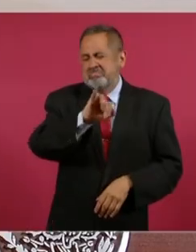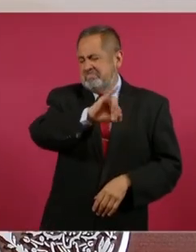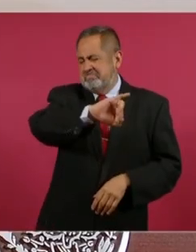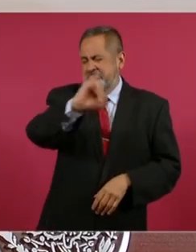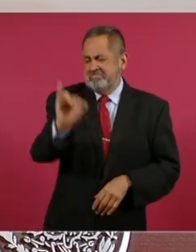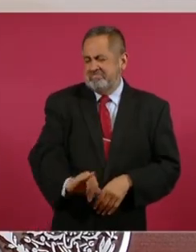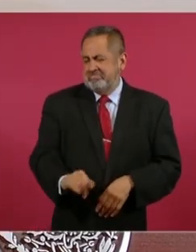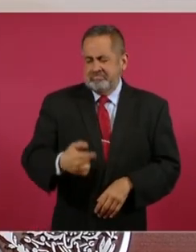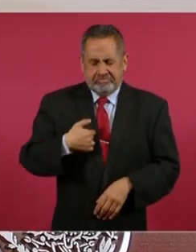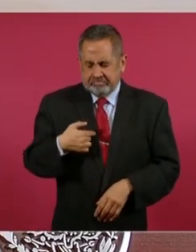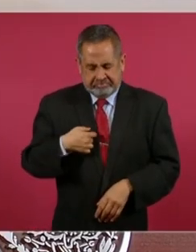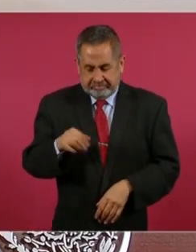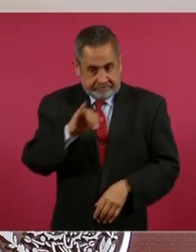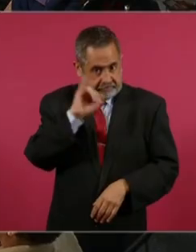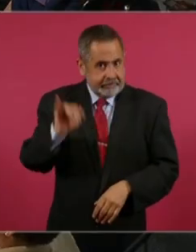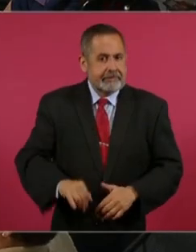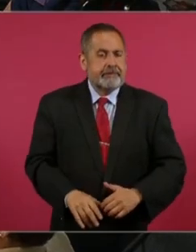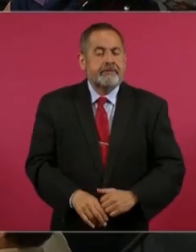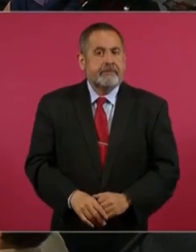jamás.